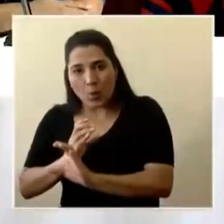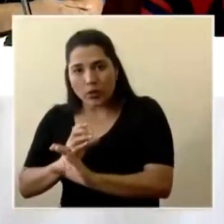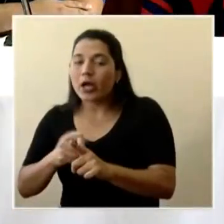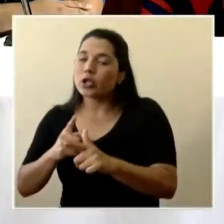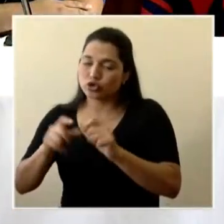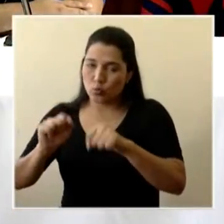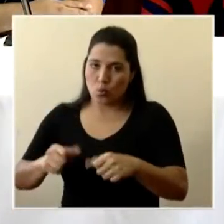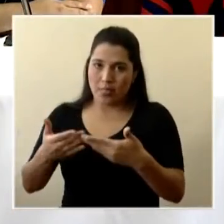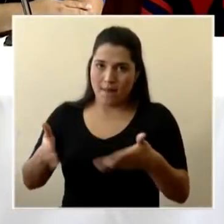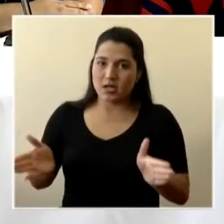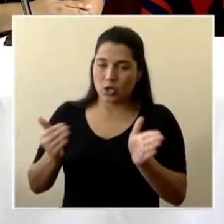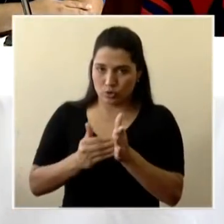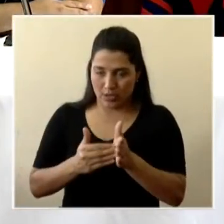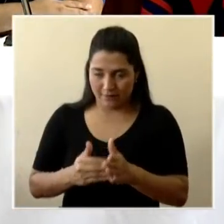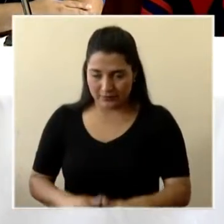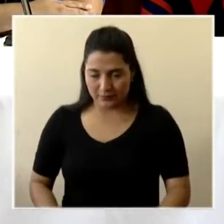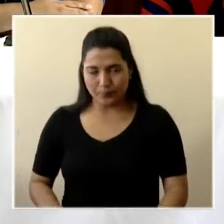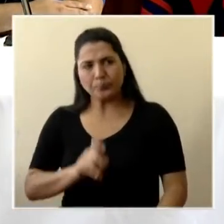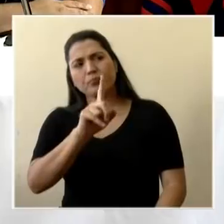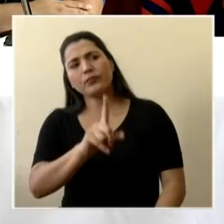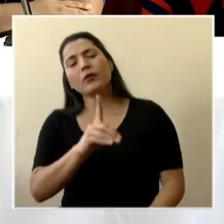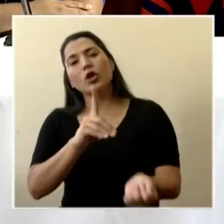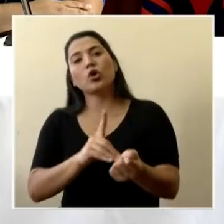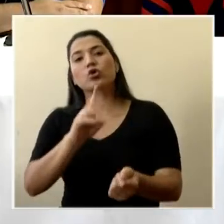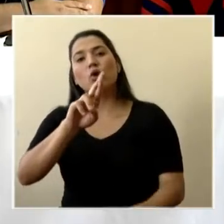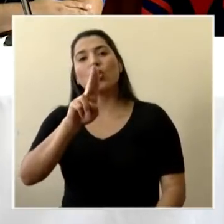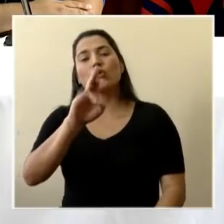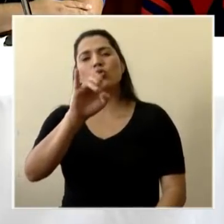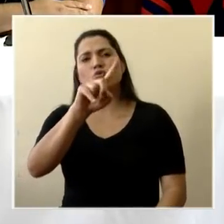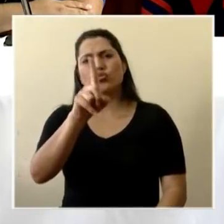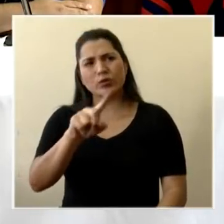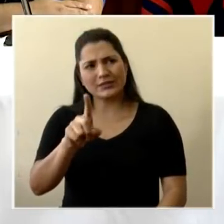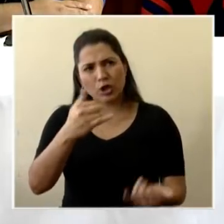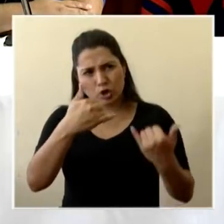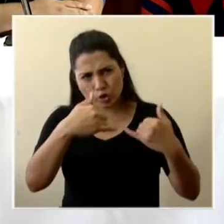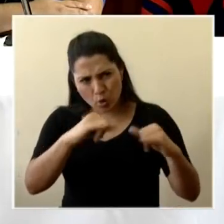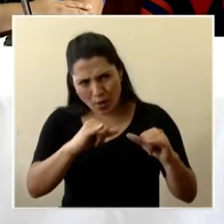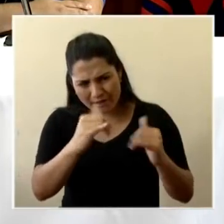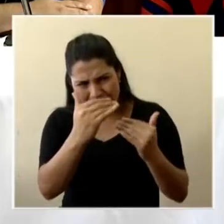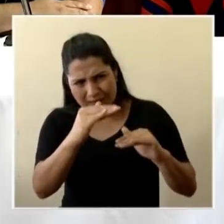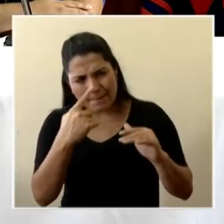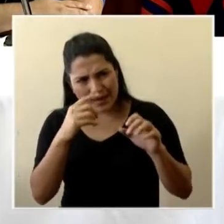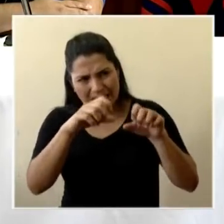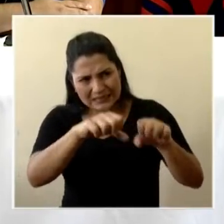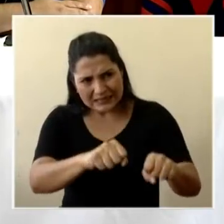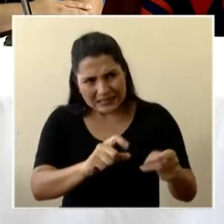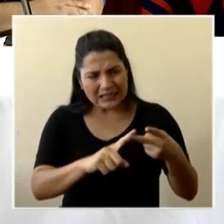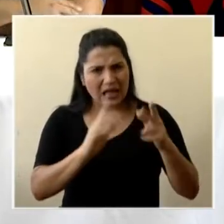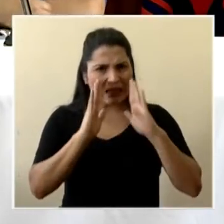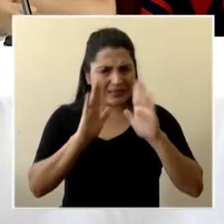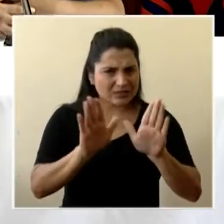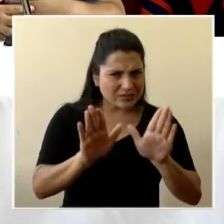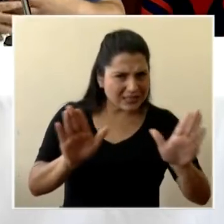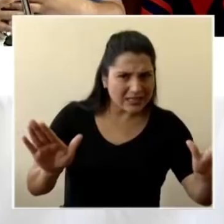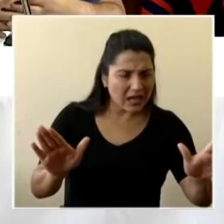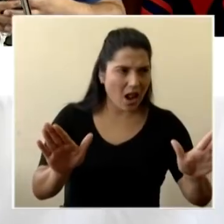El observador nos consulta, doctor Ruiz, ¿se mantienen medidas para citas en clínicas EVAIS, consulta externa y pruebas de laboratorio?